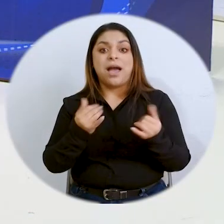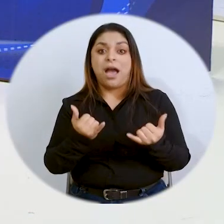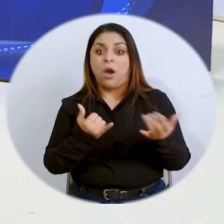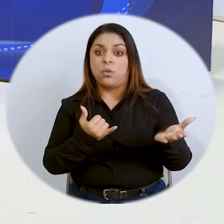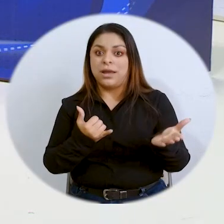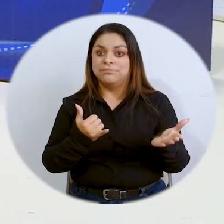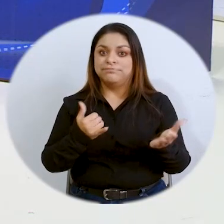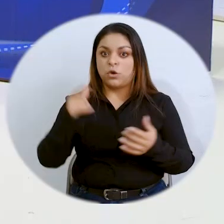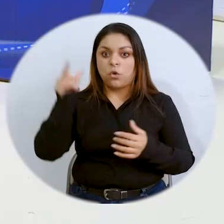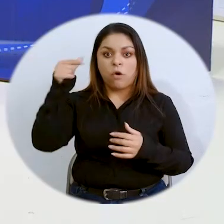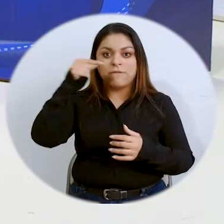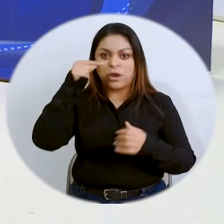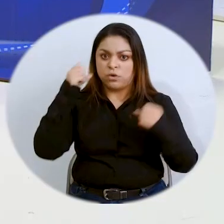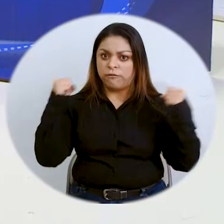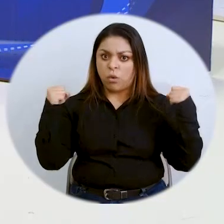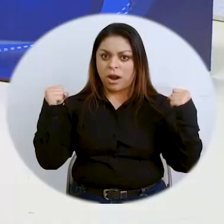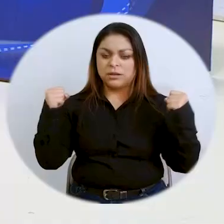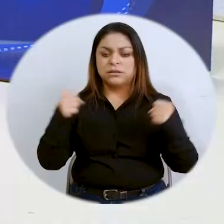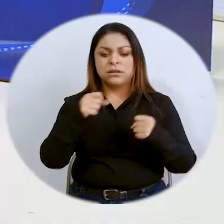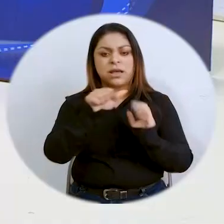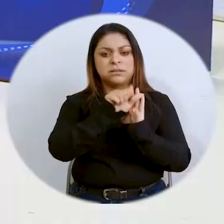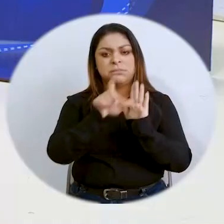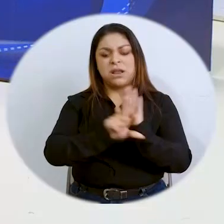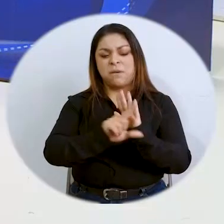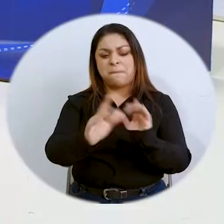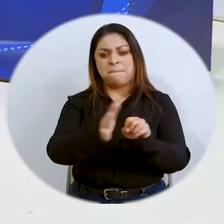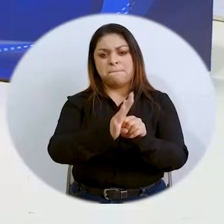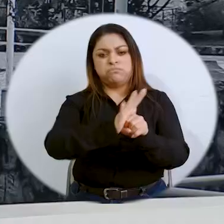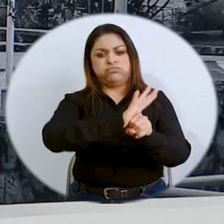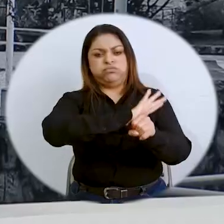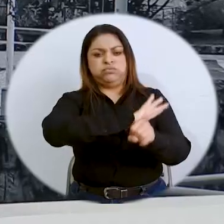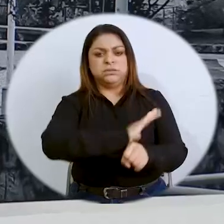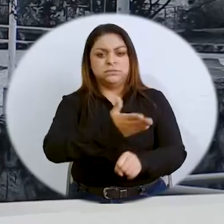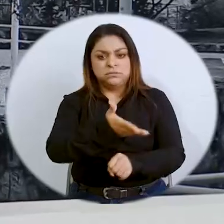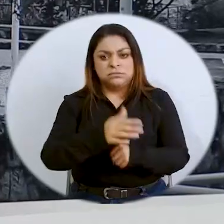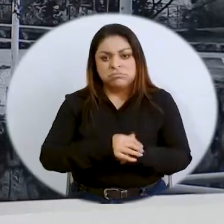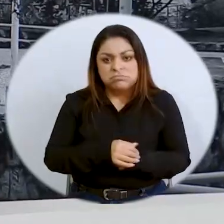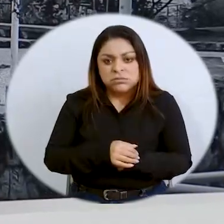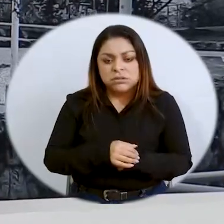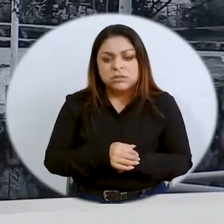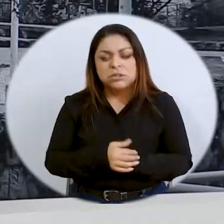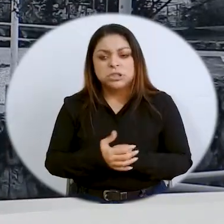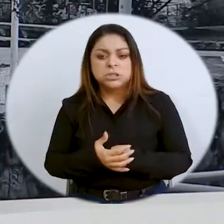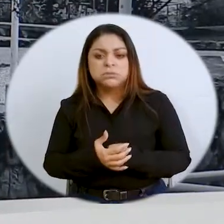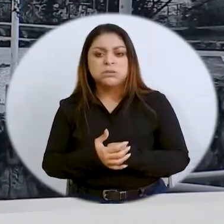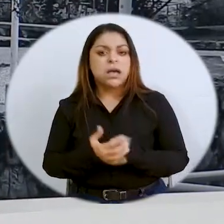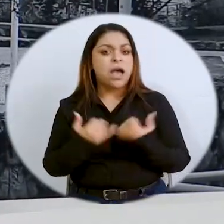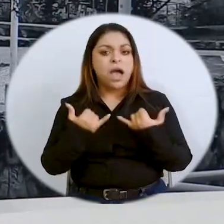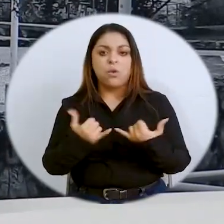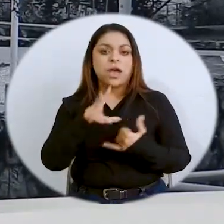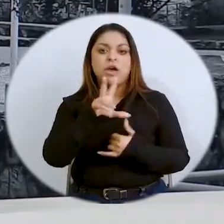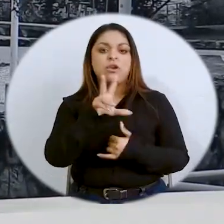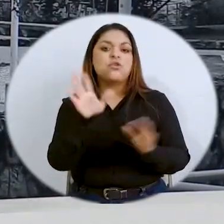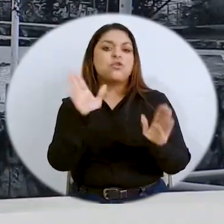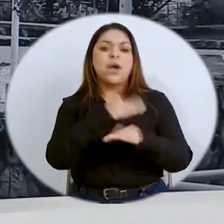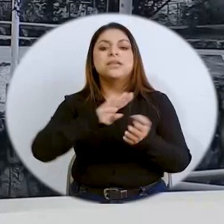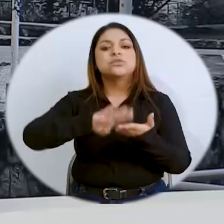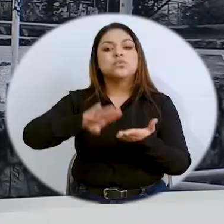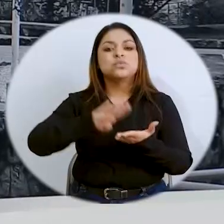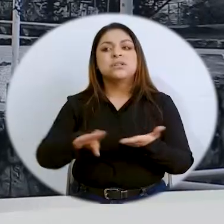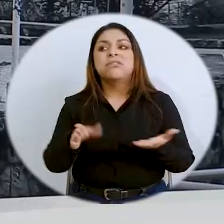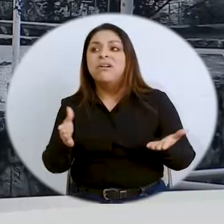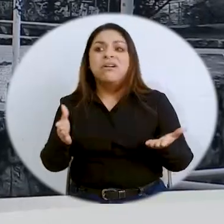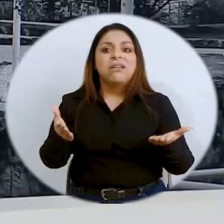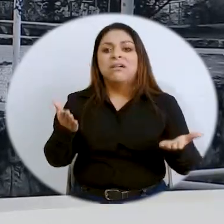puede catalogarse de fuerte, ¿verdad? Tiene mayoría en la Asamblea Legislativa, tiene el Ejecutivo. Ahora no puede